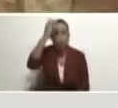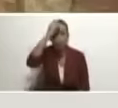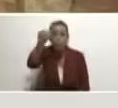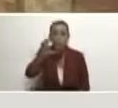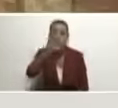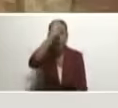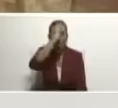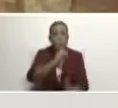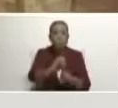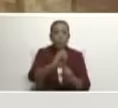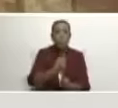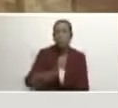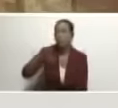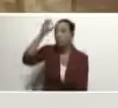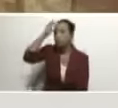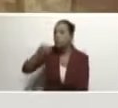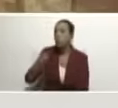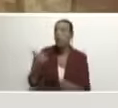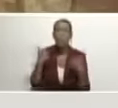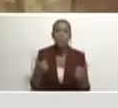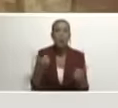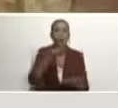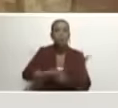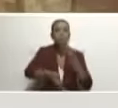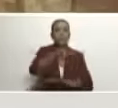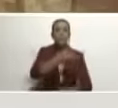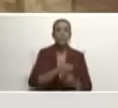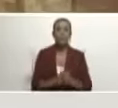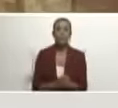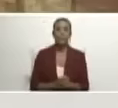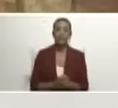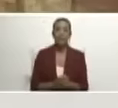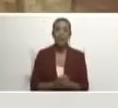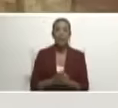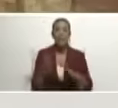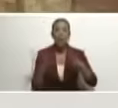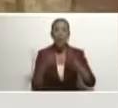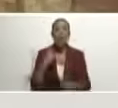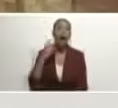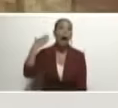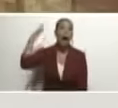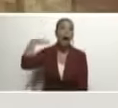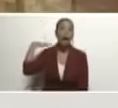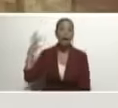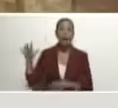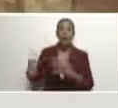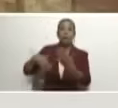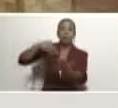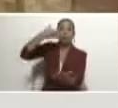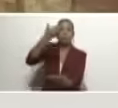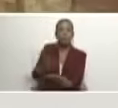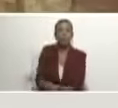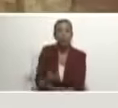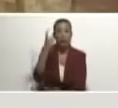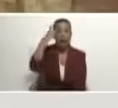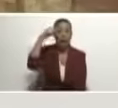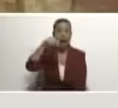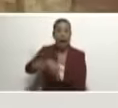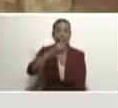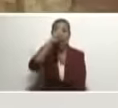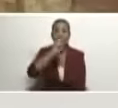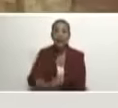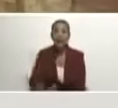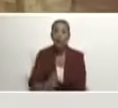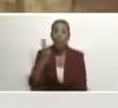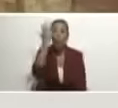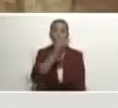organizaciones, movimientos, partidos políticos, desde los más antiguos hasta los